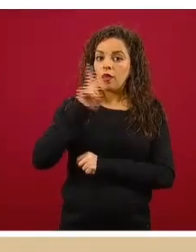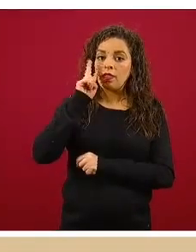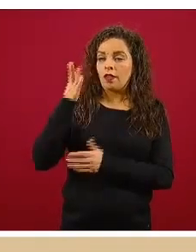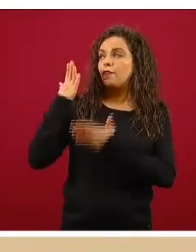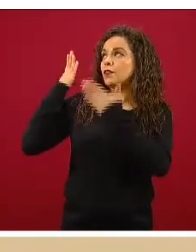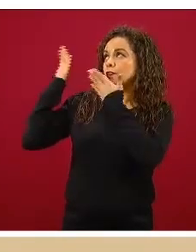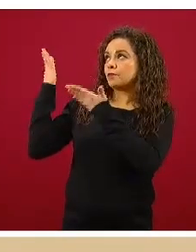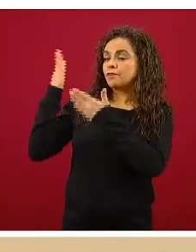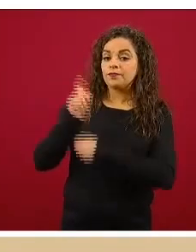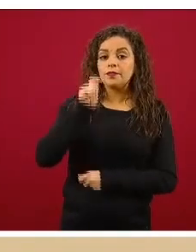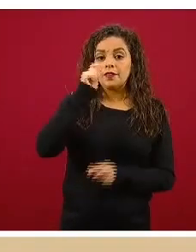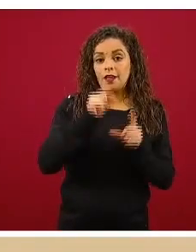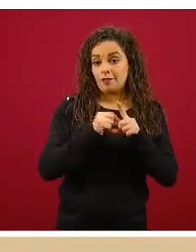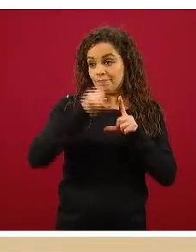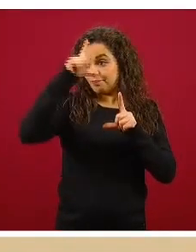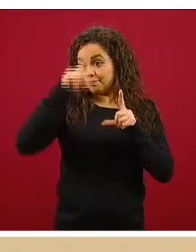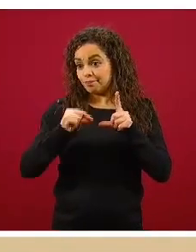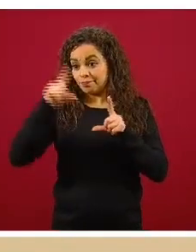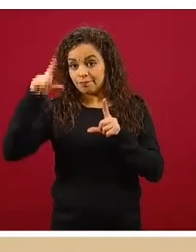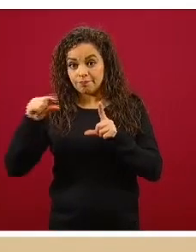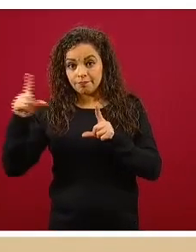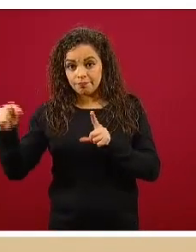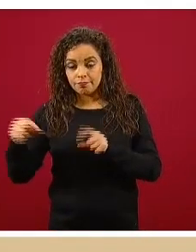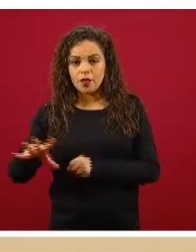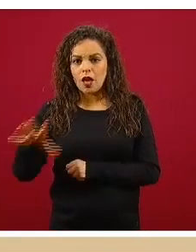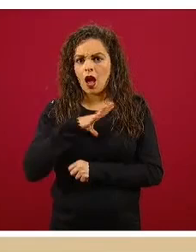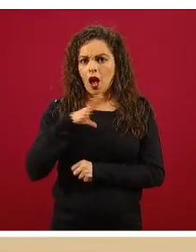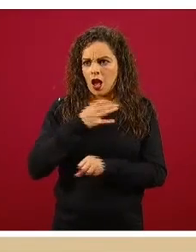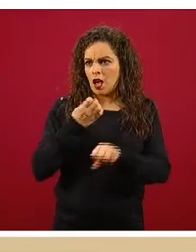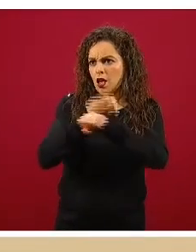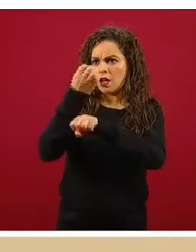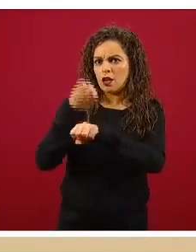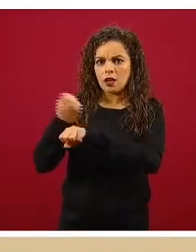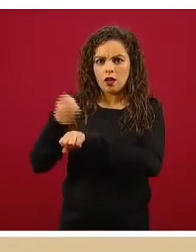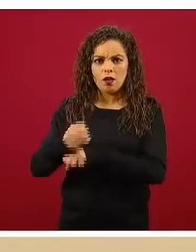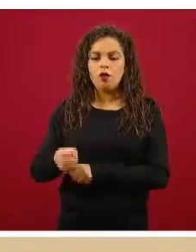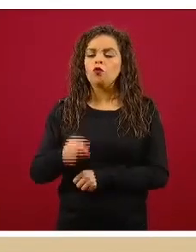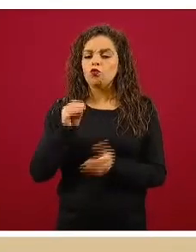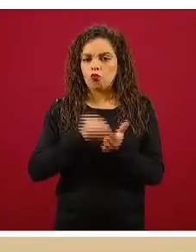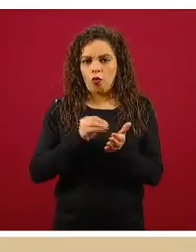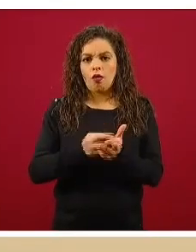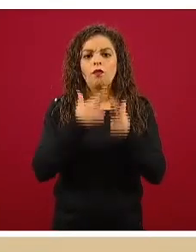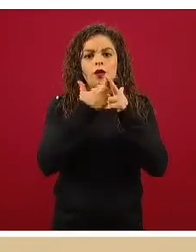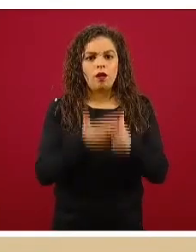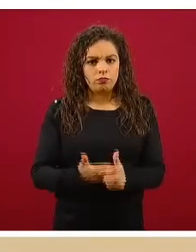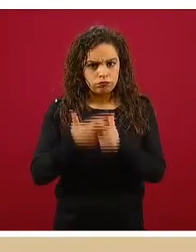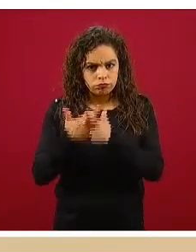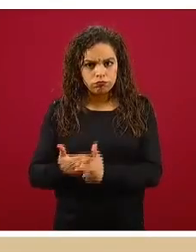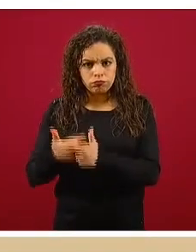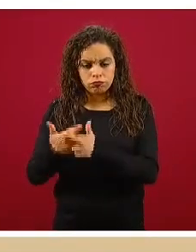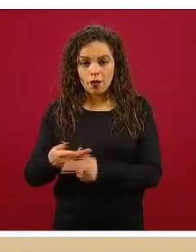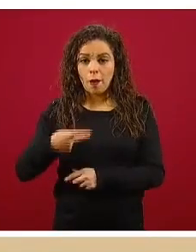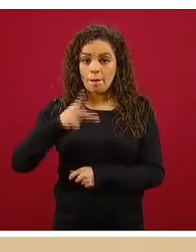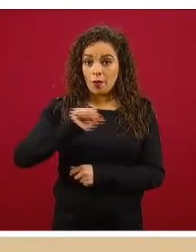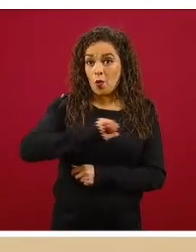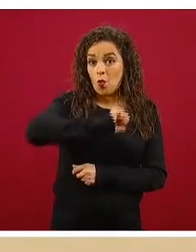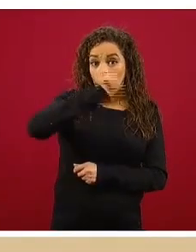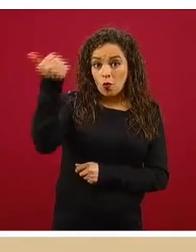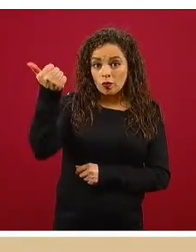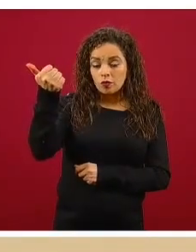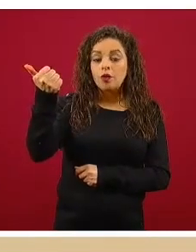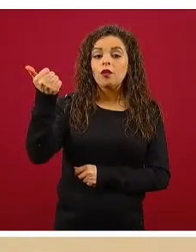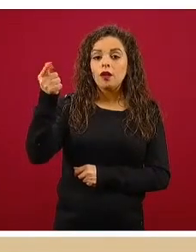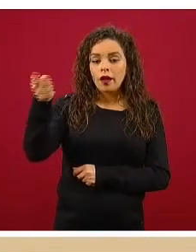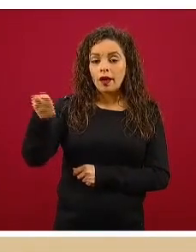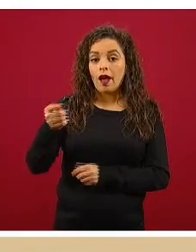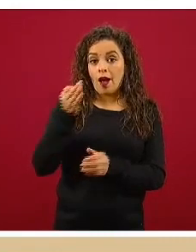esta distribución, es decir, hay estados que tienen mucha mayor disponibilidad, pero hay estados que son los que están teniendo sus epidemias activas